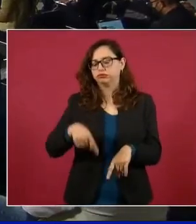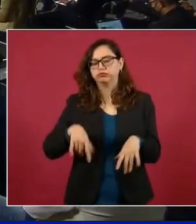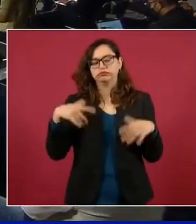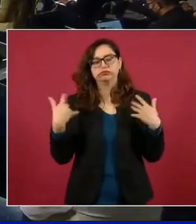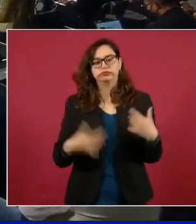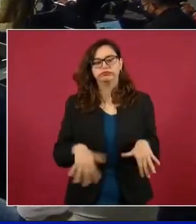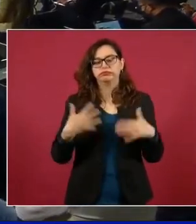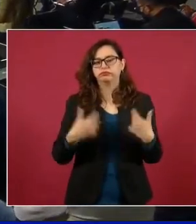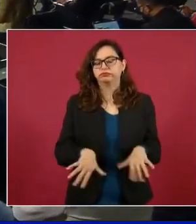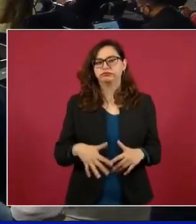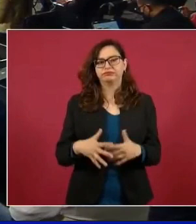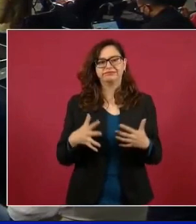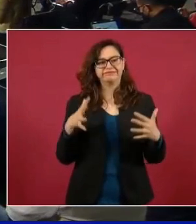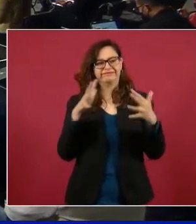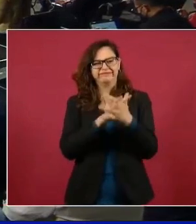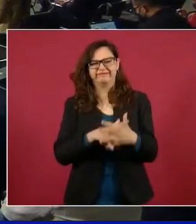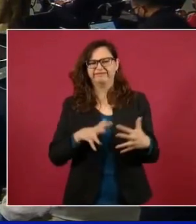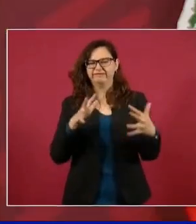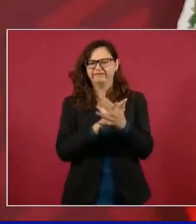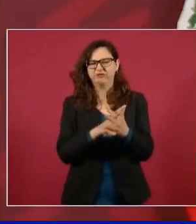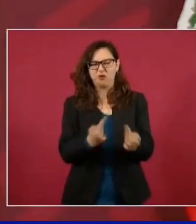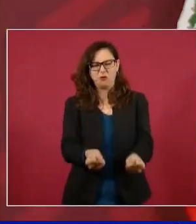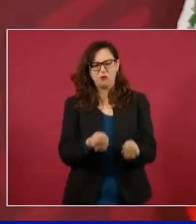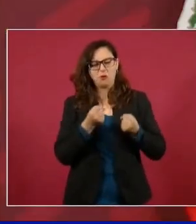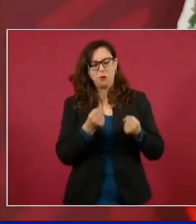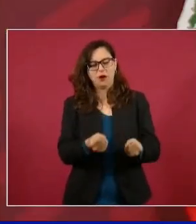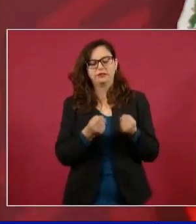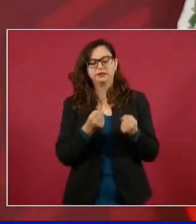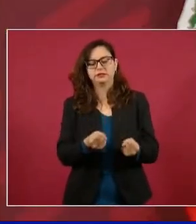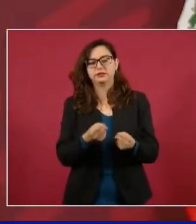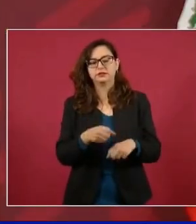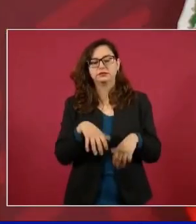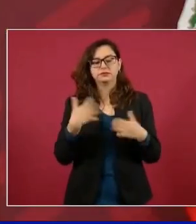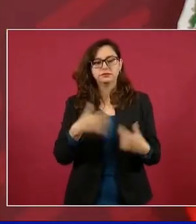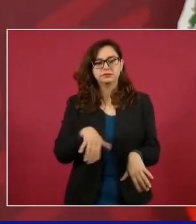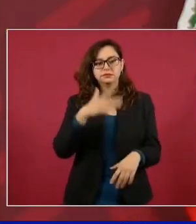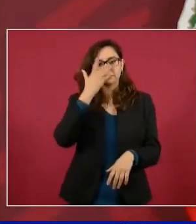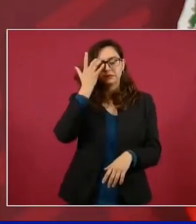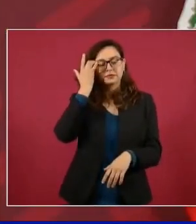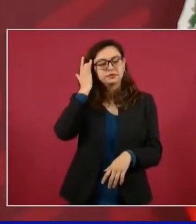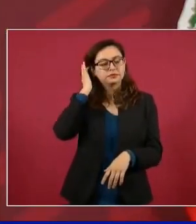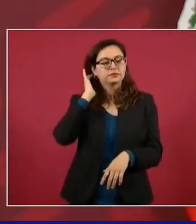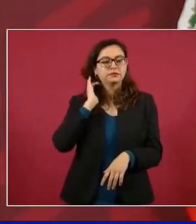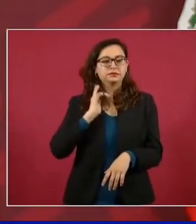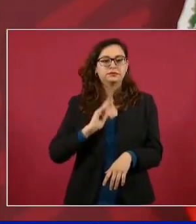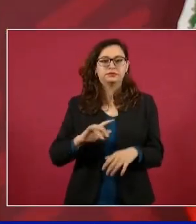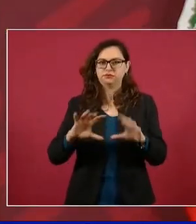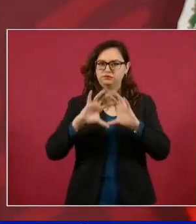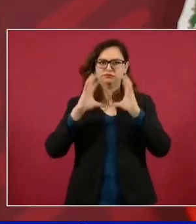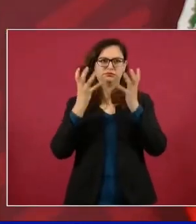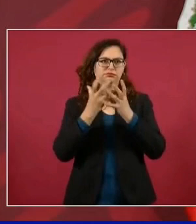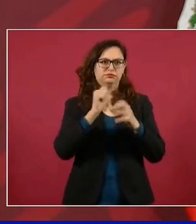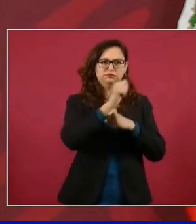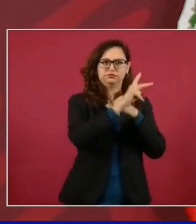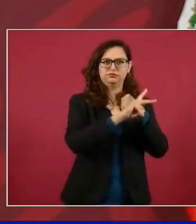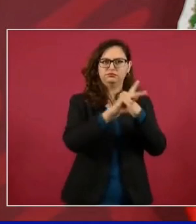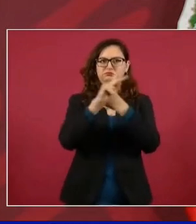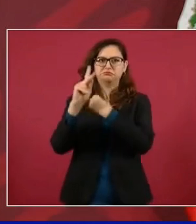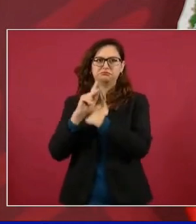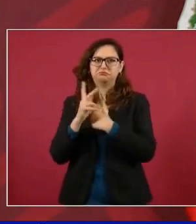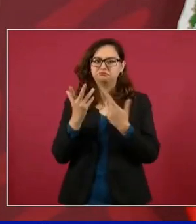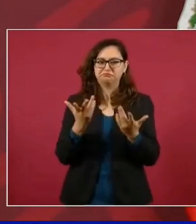en el siglo XX, la primera más importante del mundo y más